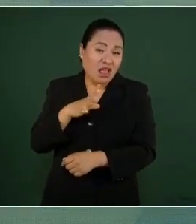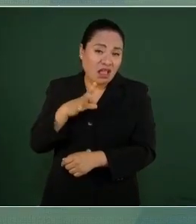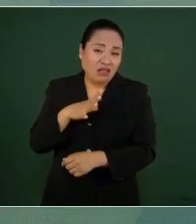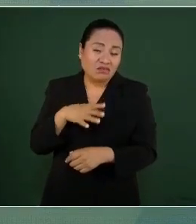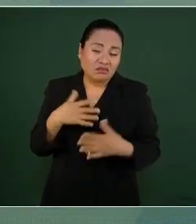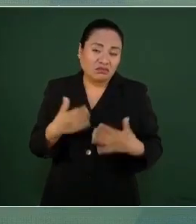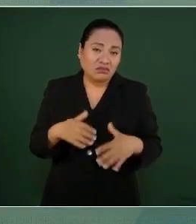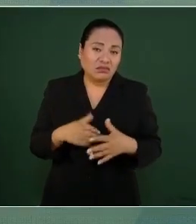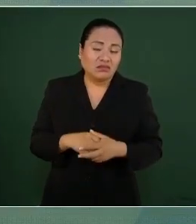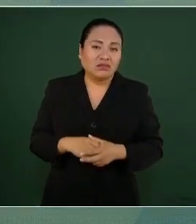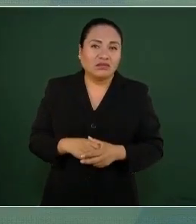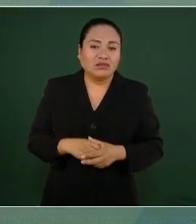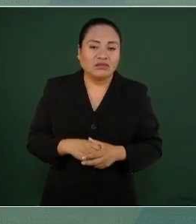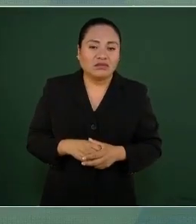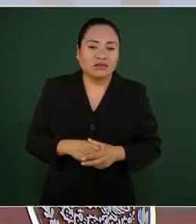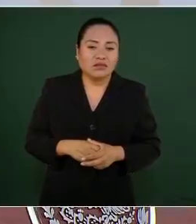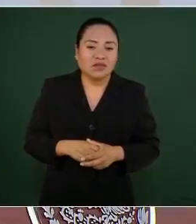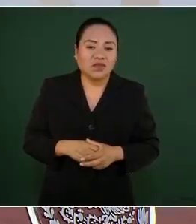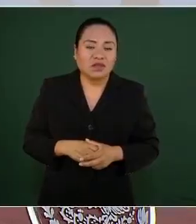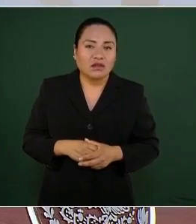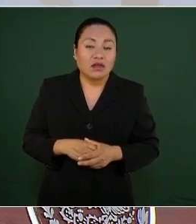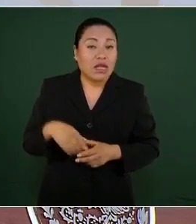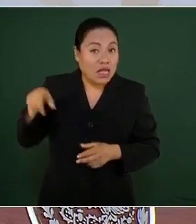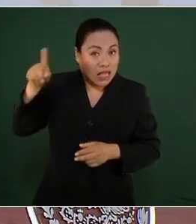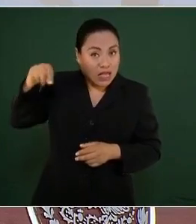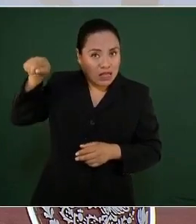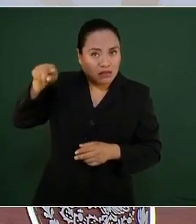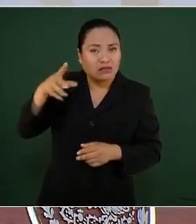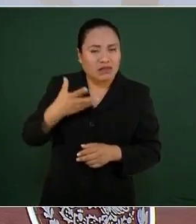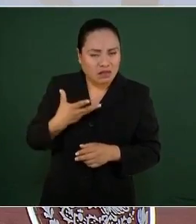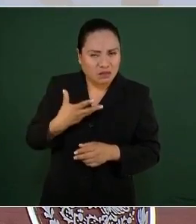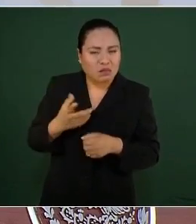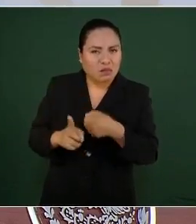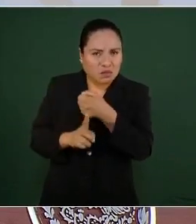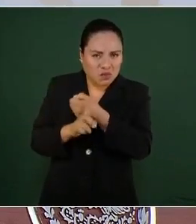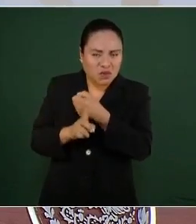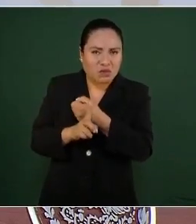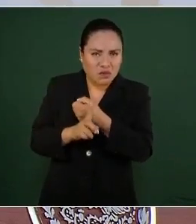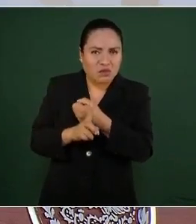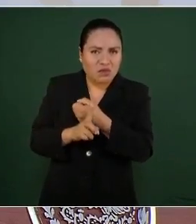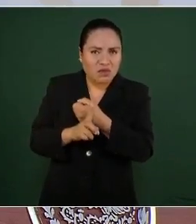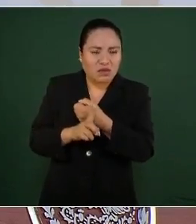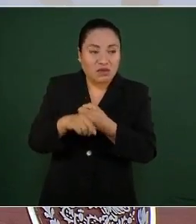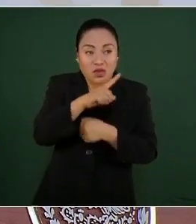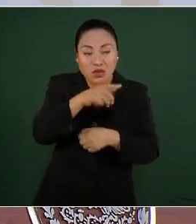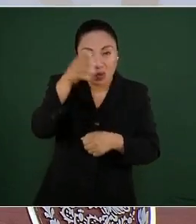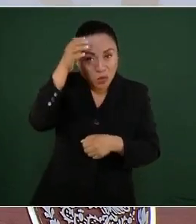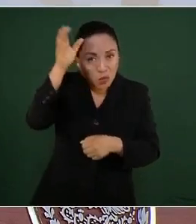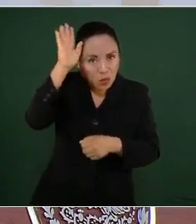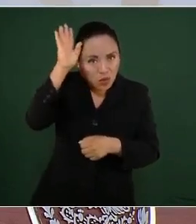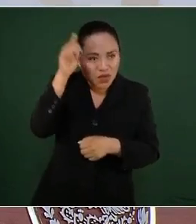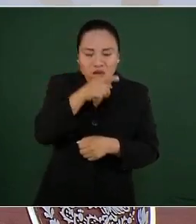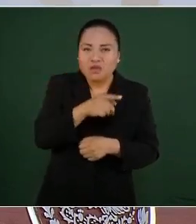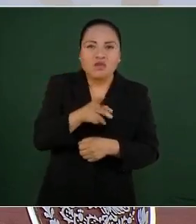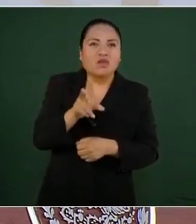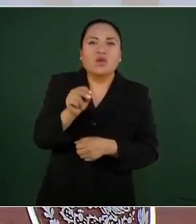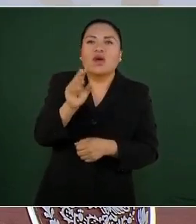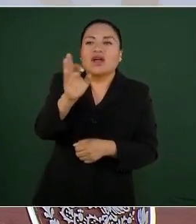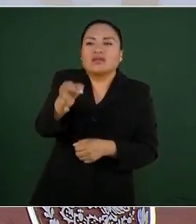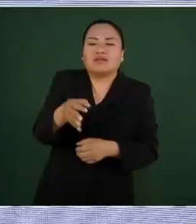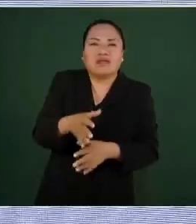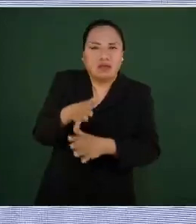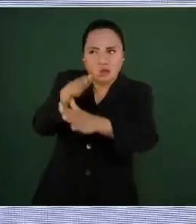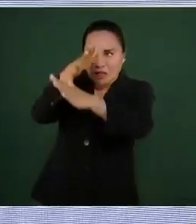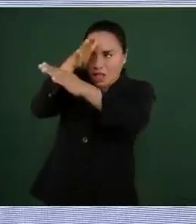muy fuertes, que son los que se niegan a que se llegue a un